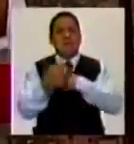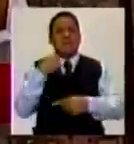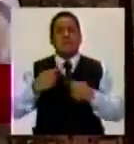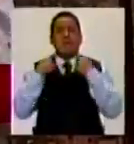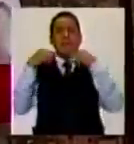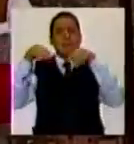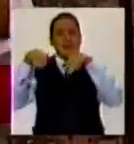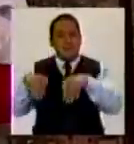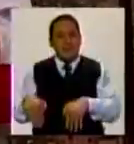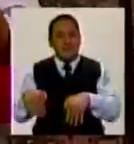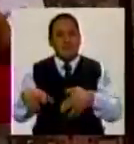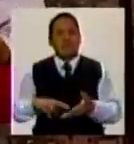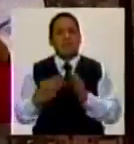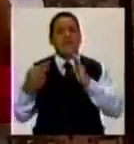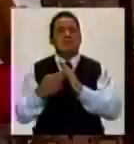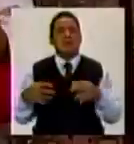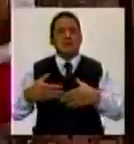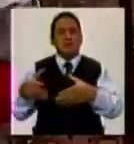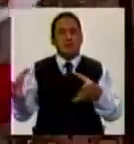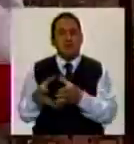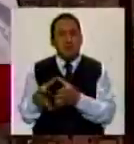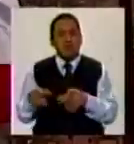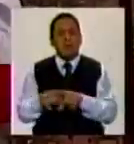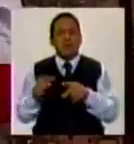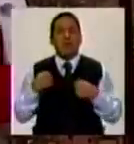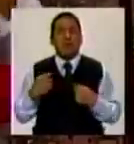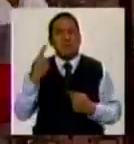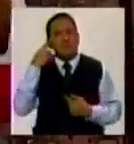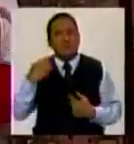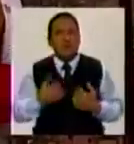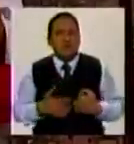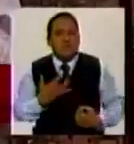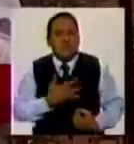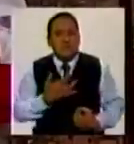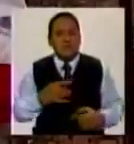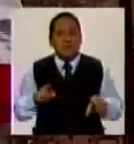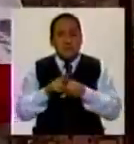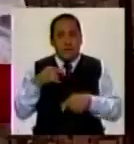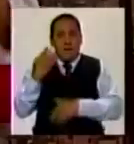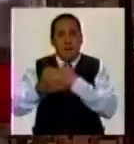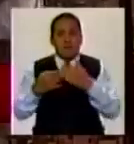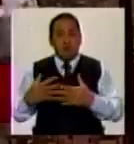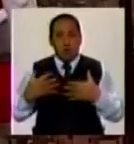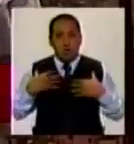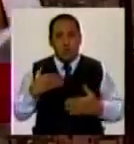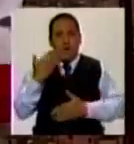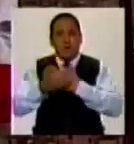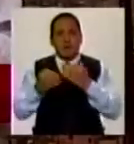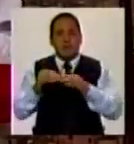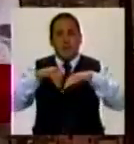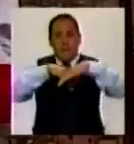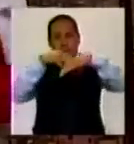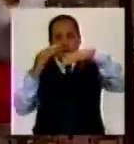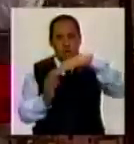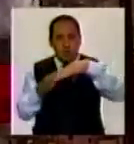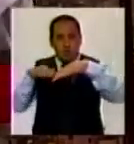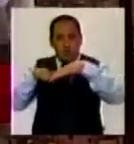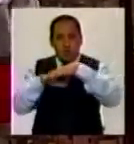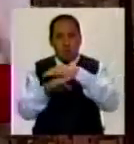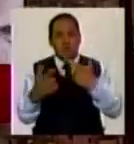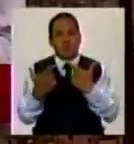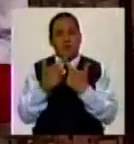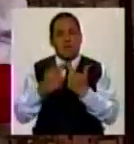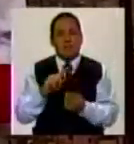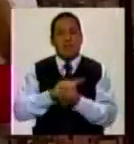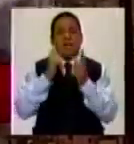El paraguas es no tomar decisiones porque no nos convienen. Y bajo ese paraguas podemos poner el túnel de San Juan del Lurigancho, la reforma